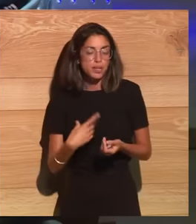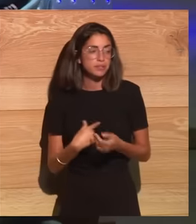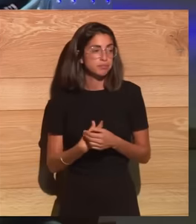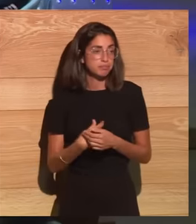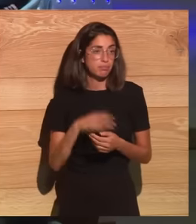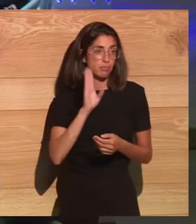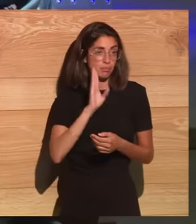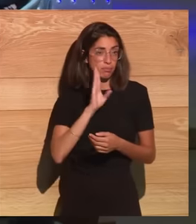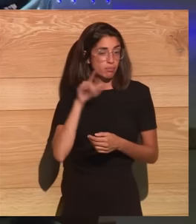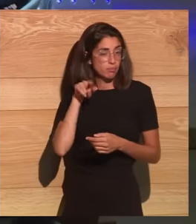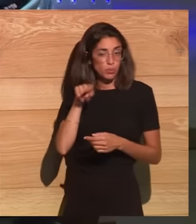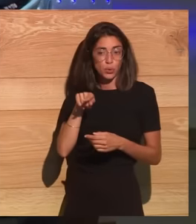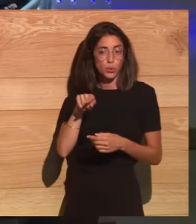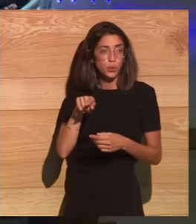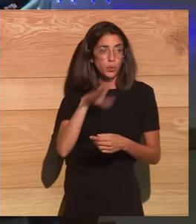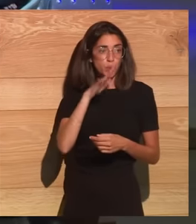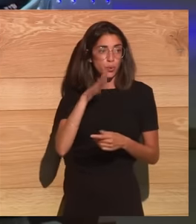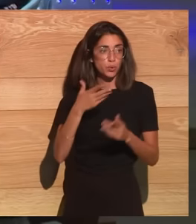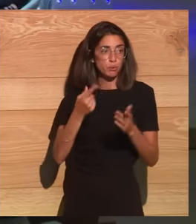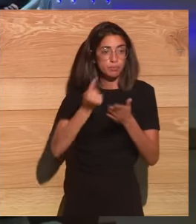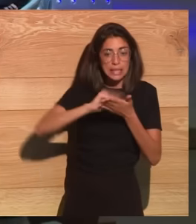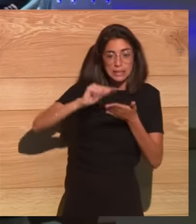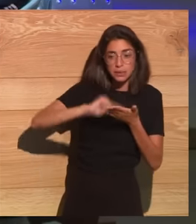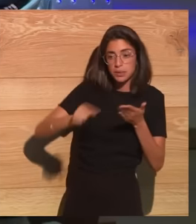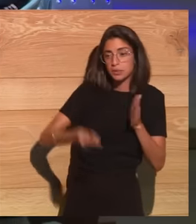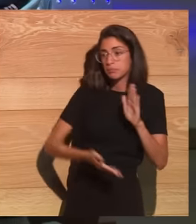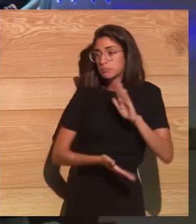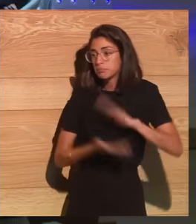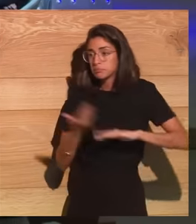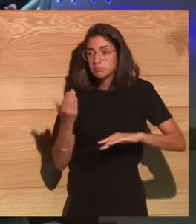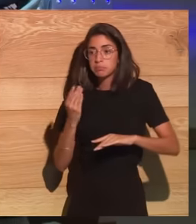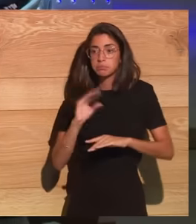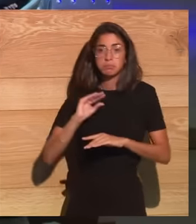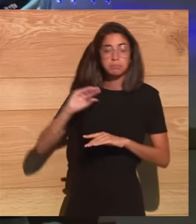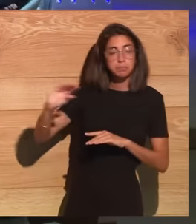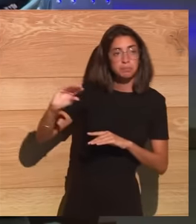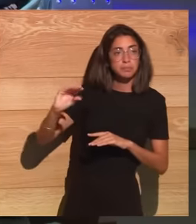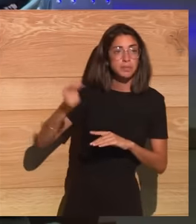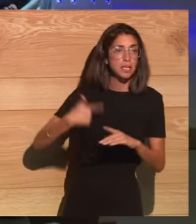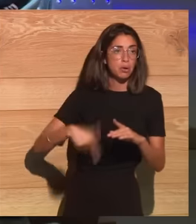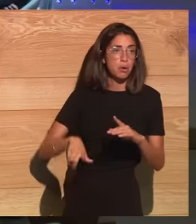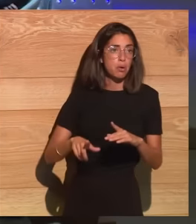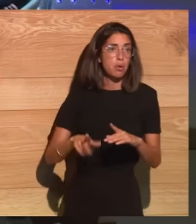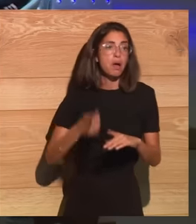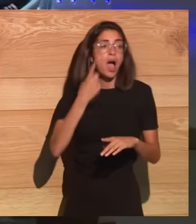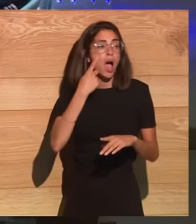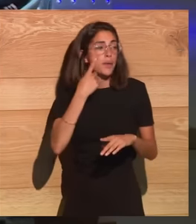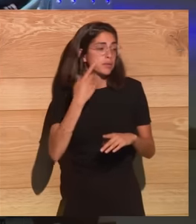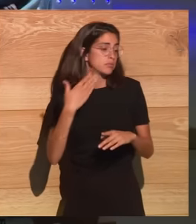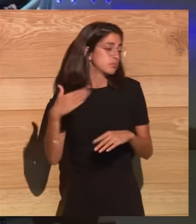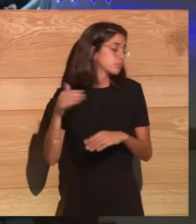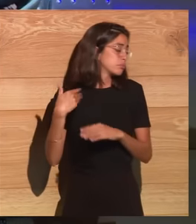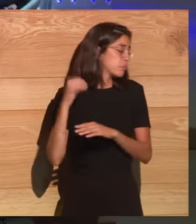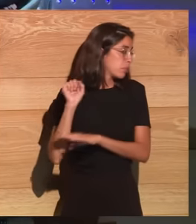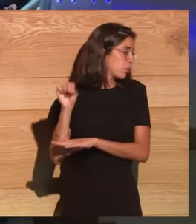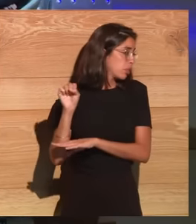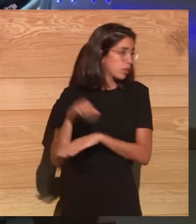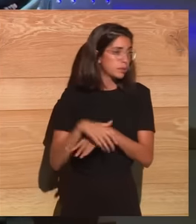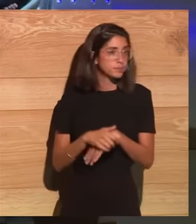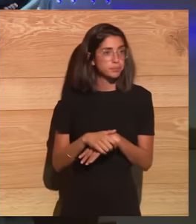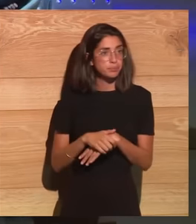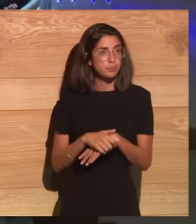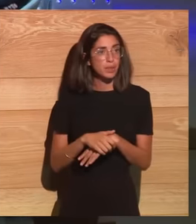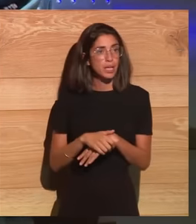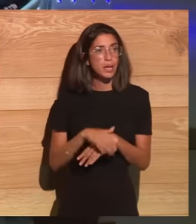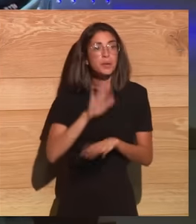lo que hice. Lo escribí, lo lancé, miré para otro lado, me puse a cazar Pokémon y dije, bueno, a ver qué pasa con esto. Creo que con Arturo hay una